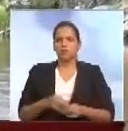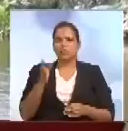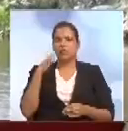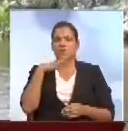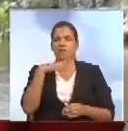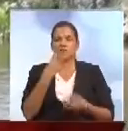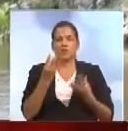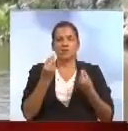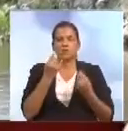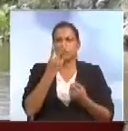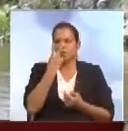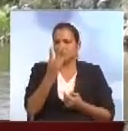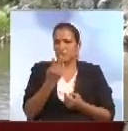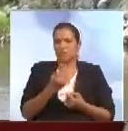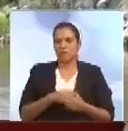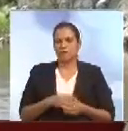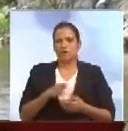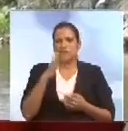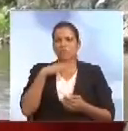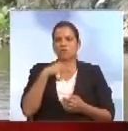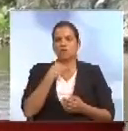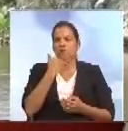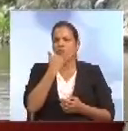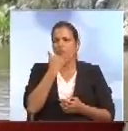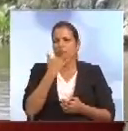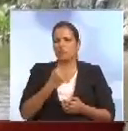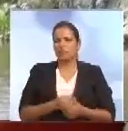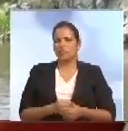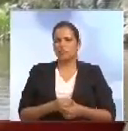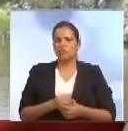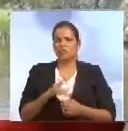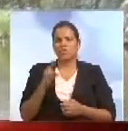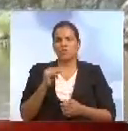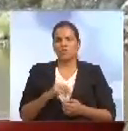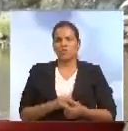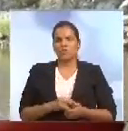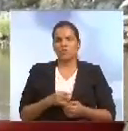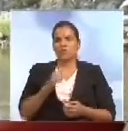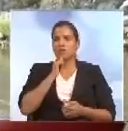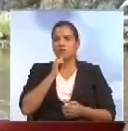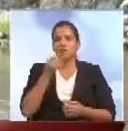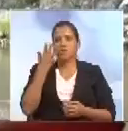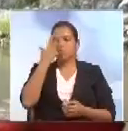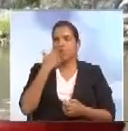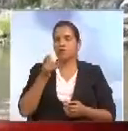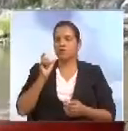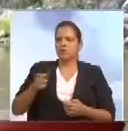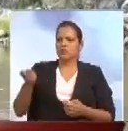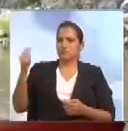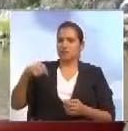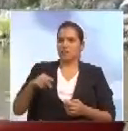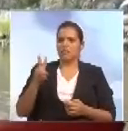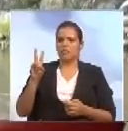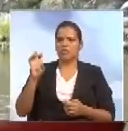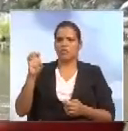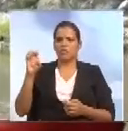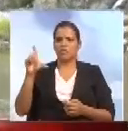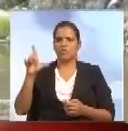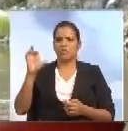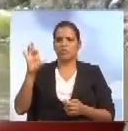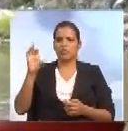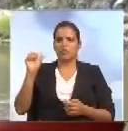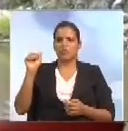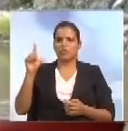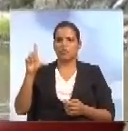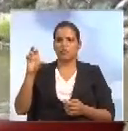¿no? Además del olor, usted puede aquí percibir, el olor es nauseabundo, el olor es insostenible. No hay agua en Esmeralda. Y la gente, ¿dónde recurre a Vuelta Larga? Por la cercanía,